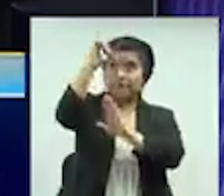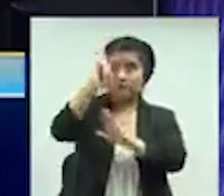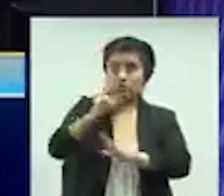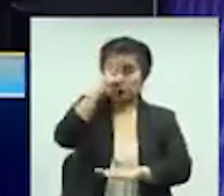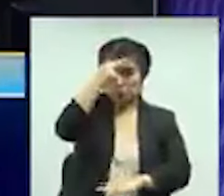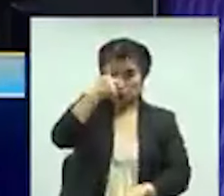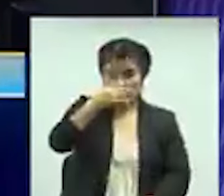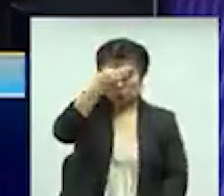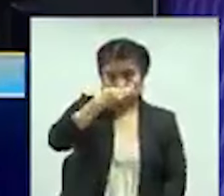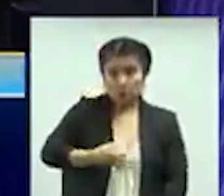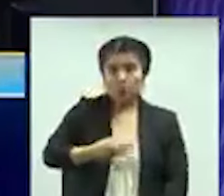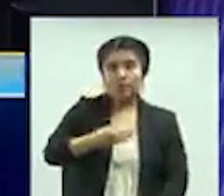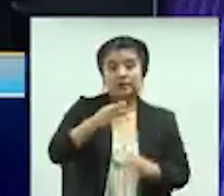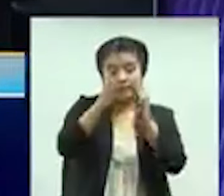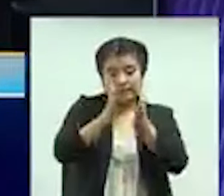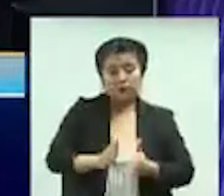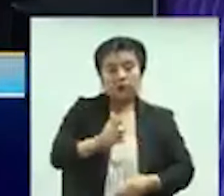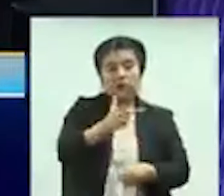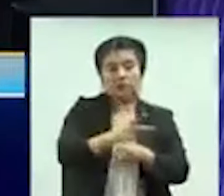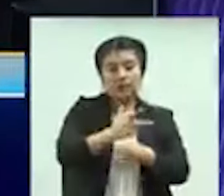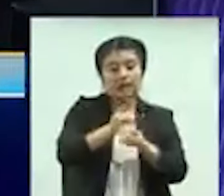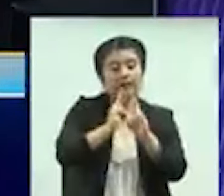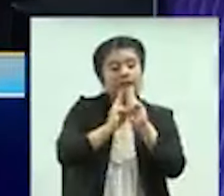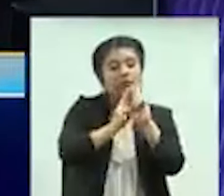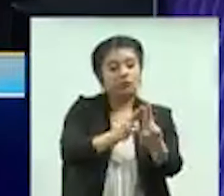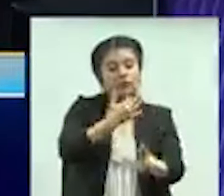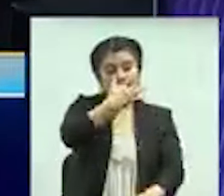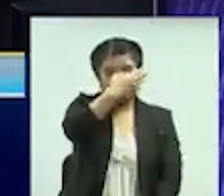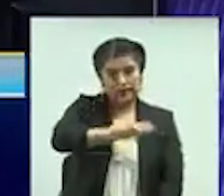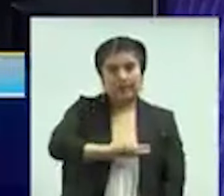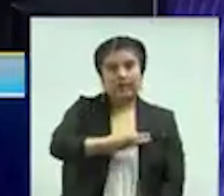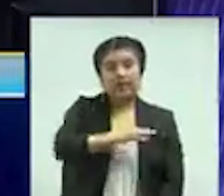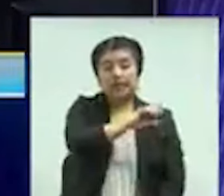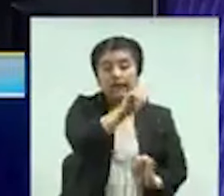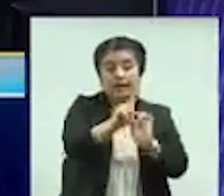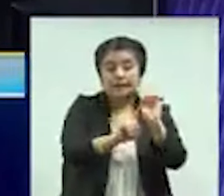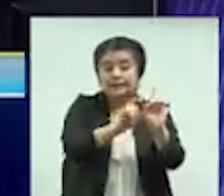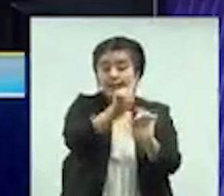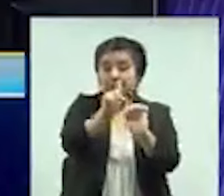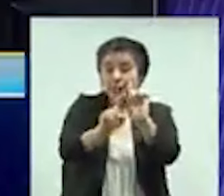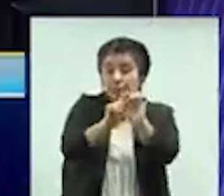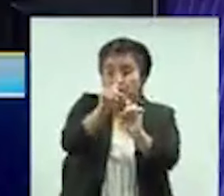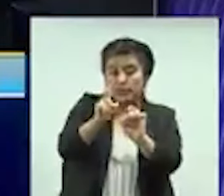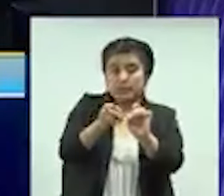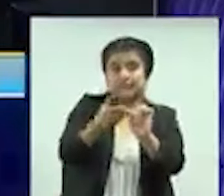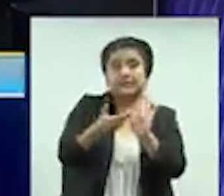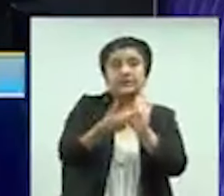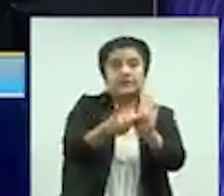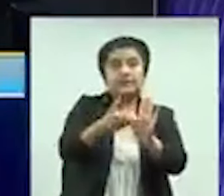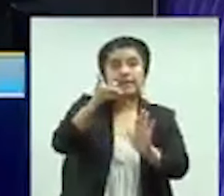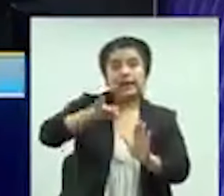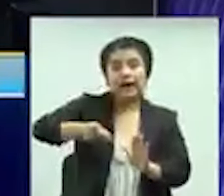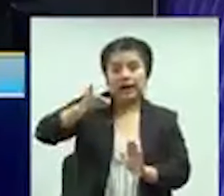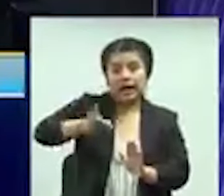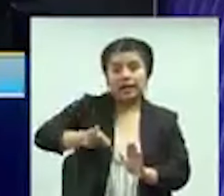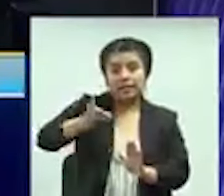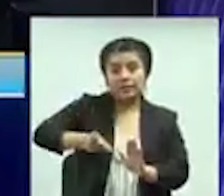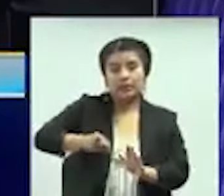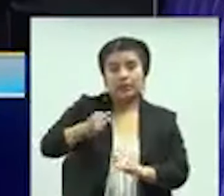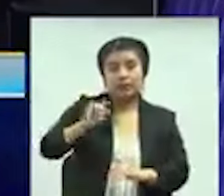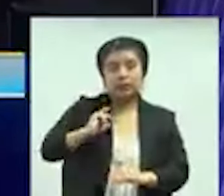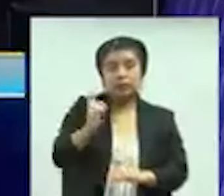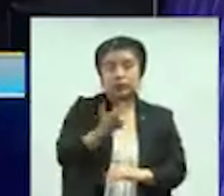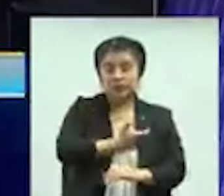de ciudadano responder con la verdad las interpelaciones que le formulen los señores diputados al